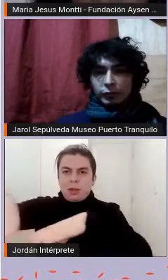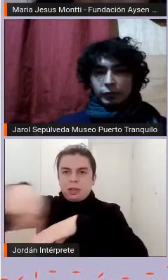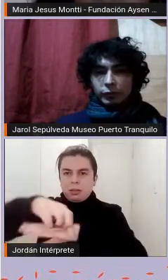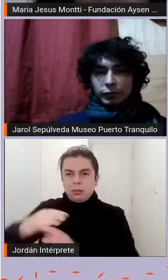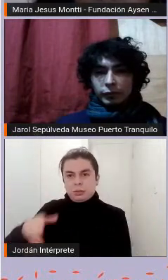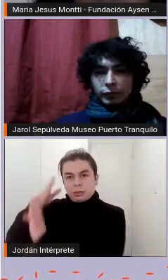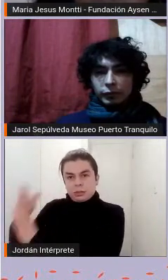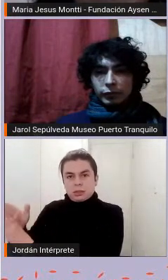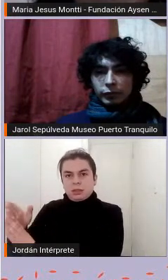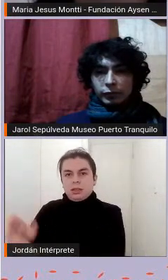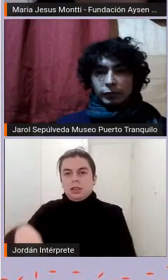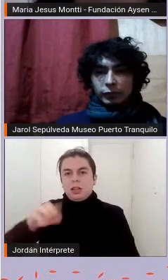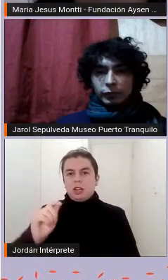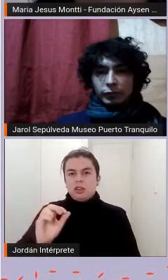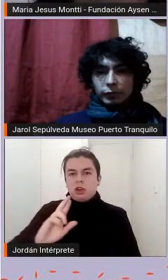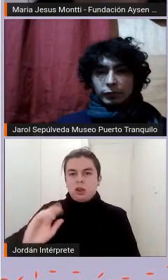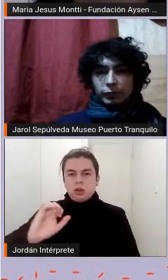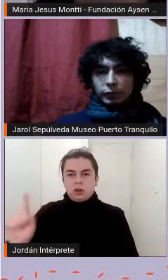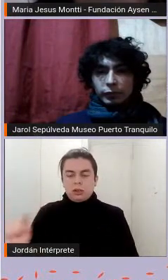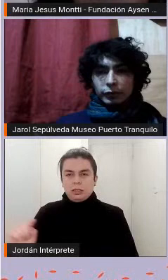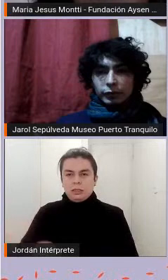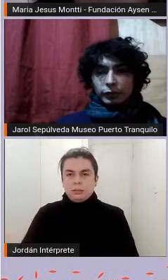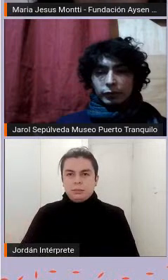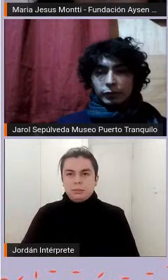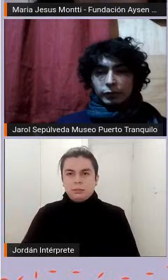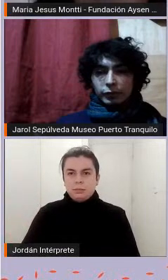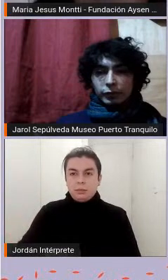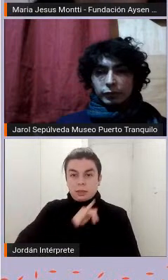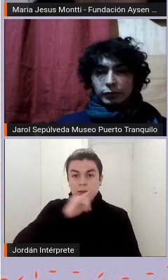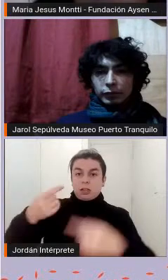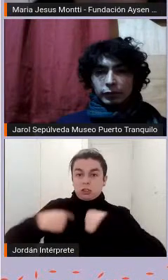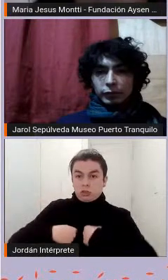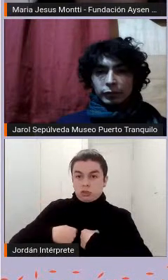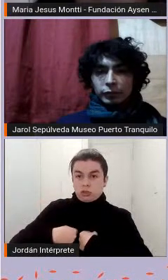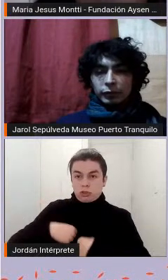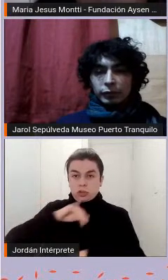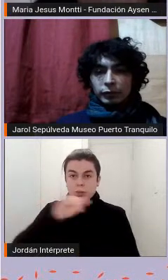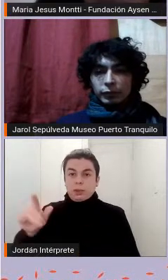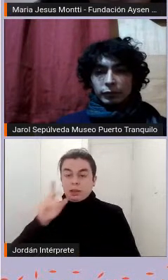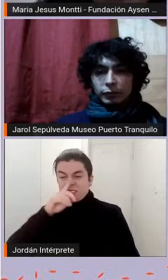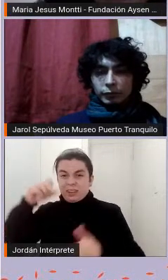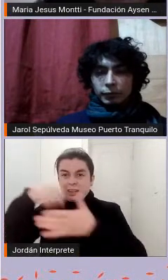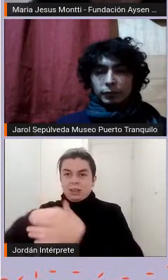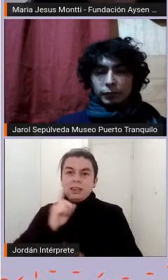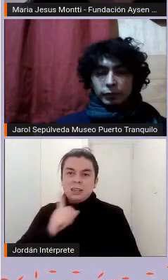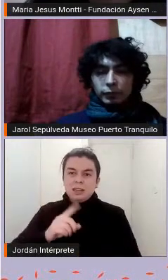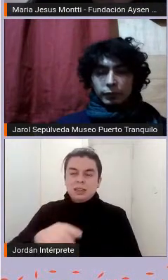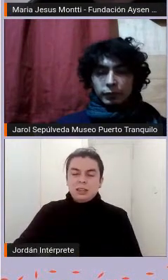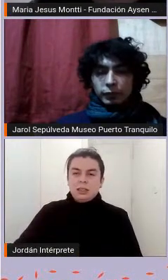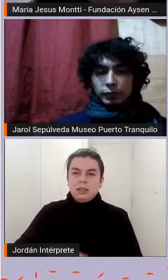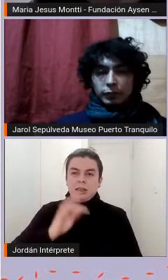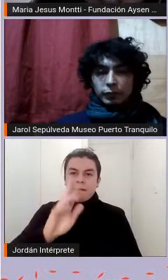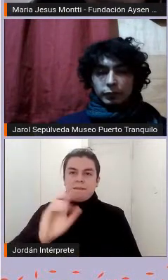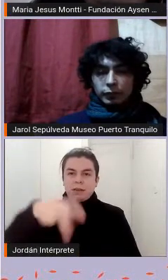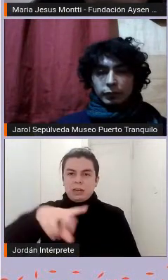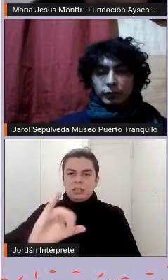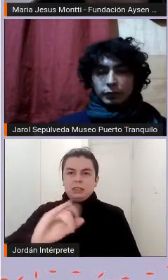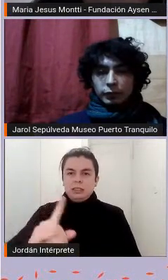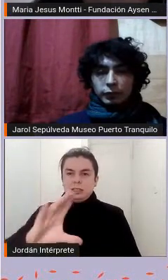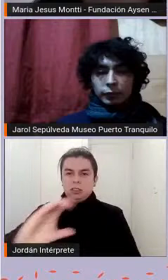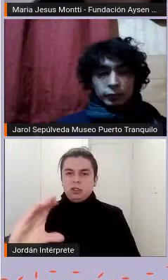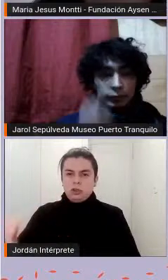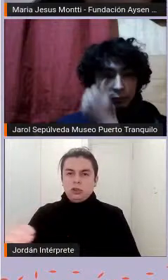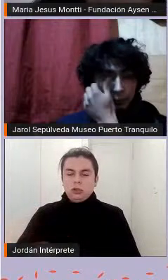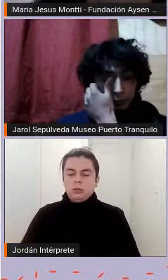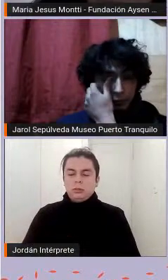Torres, quien les habla, María Jesús, y Francisco Croxato. Este es el equipo que va